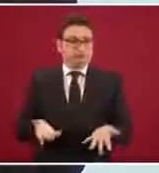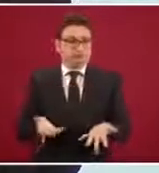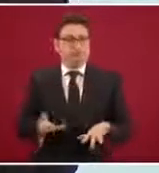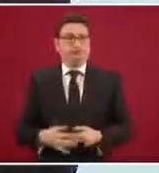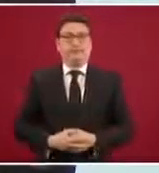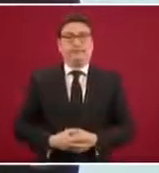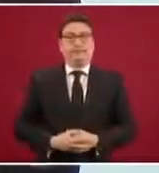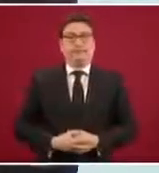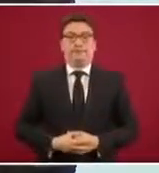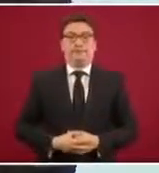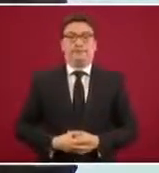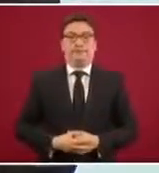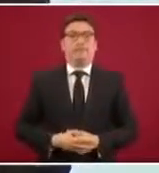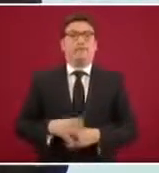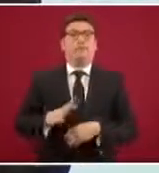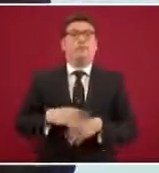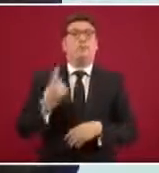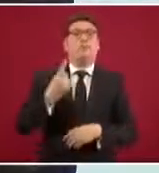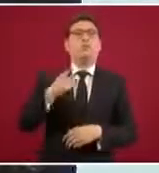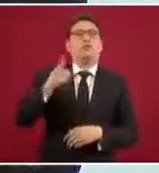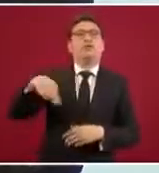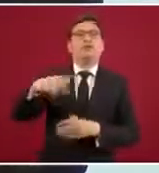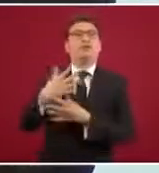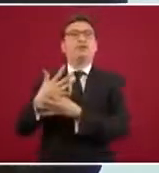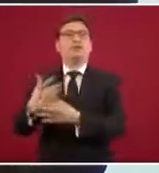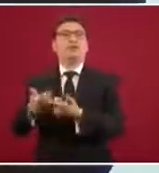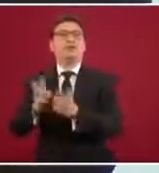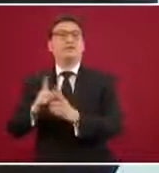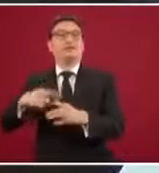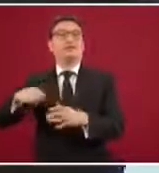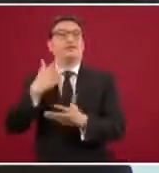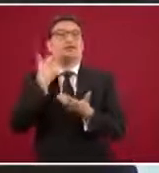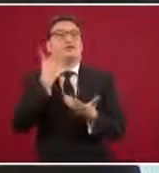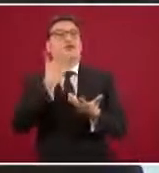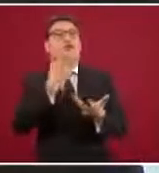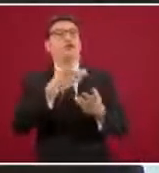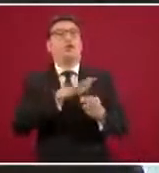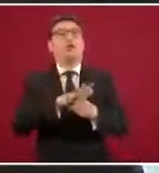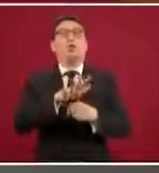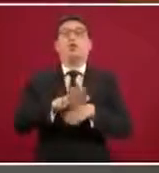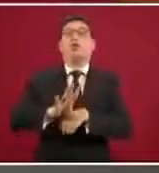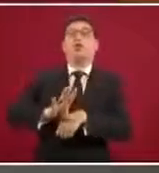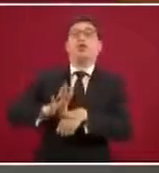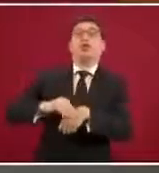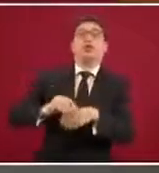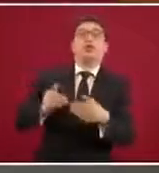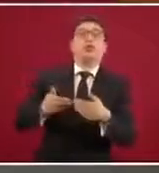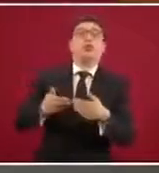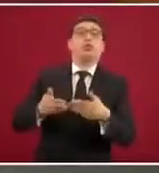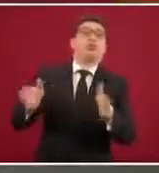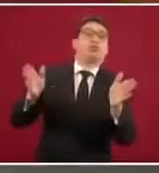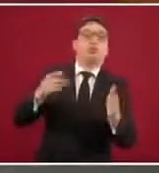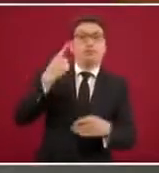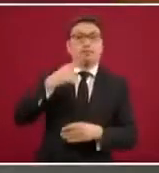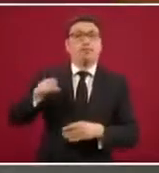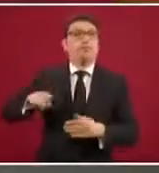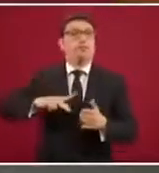Porque lo que quieren es un banderazo de salida para de nuevo